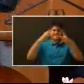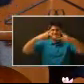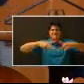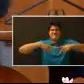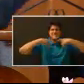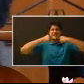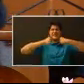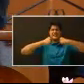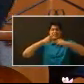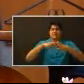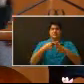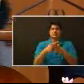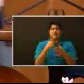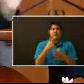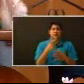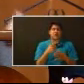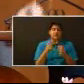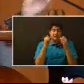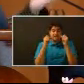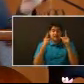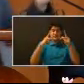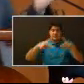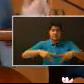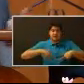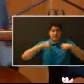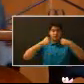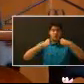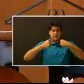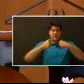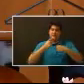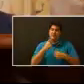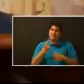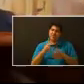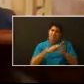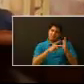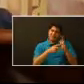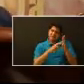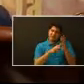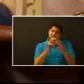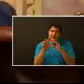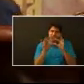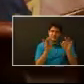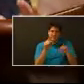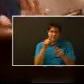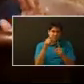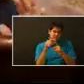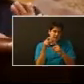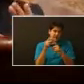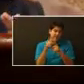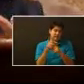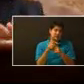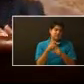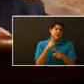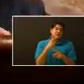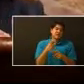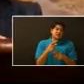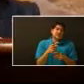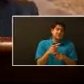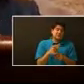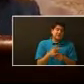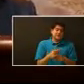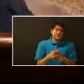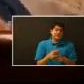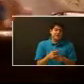dice despertad a los valientes, solo les estoy dando acepciones de las dos palabras. Dice